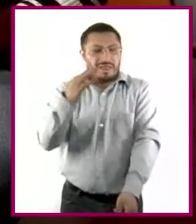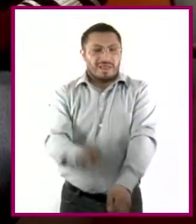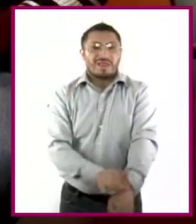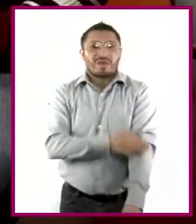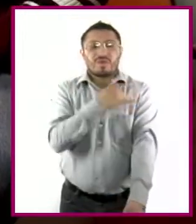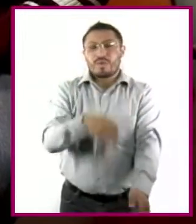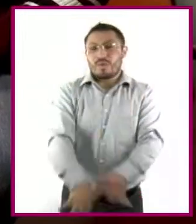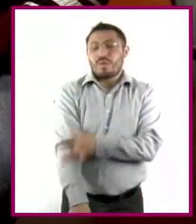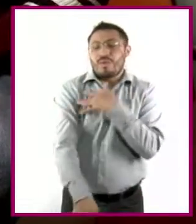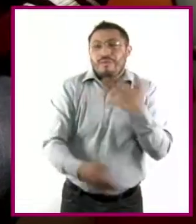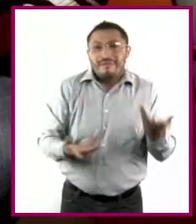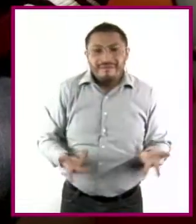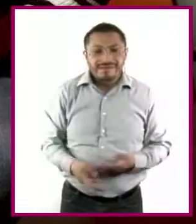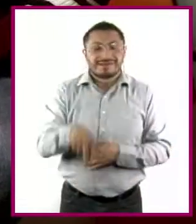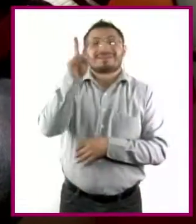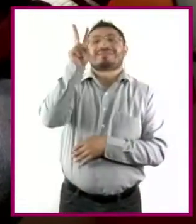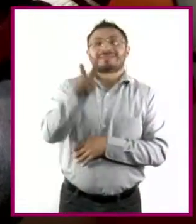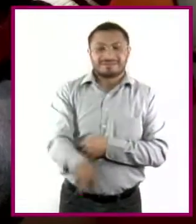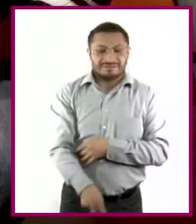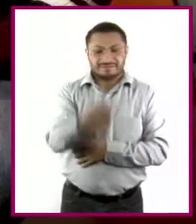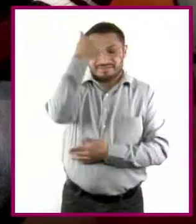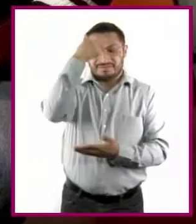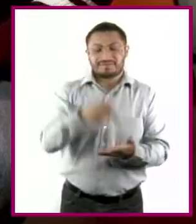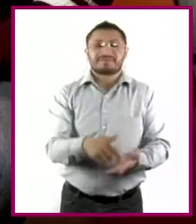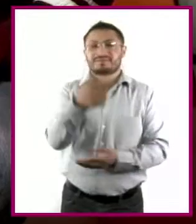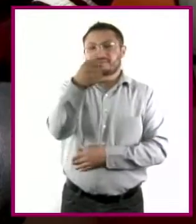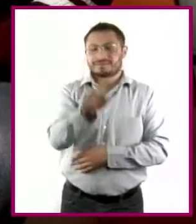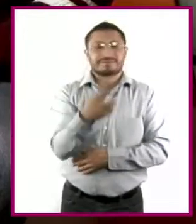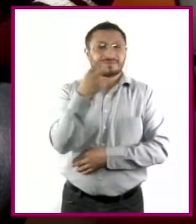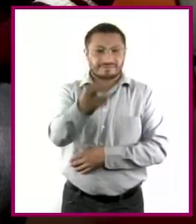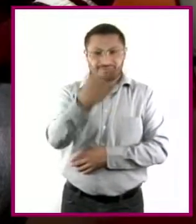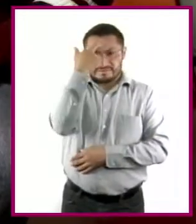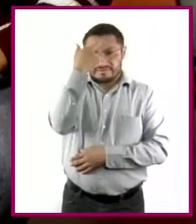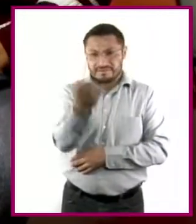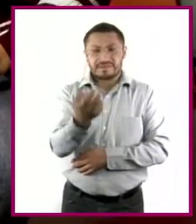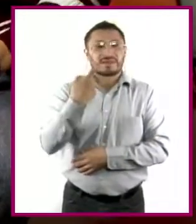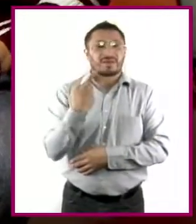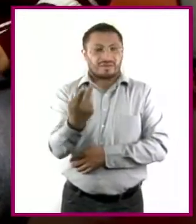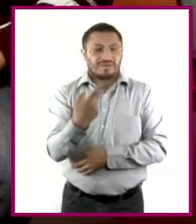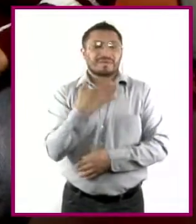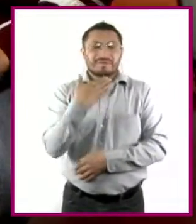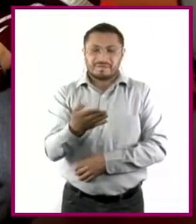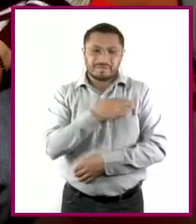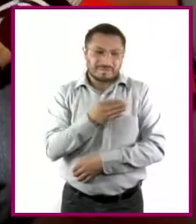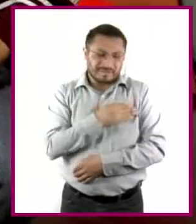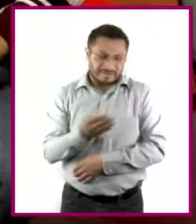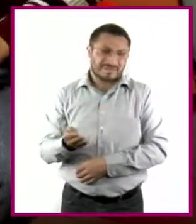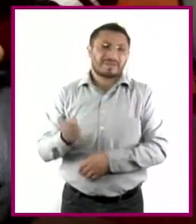sensaciones. Sí, creo que esa es una de las razones por las que tú y yo nos llevamos tan bien.